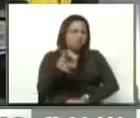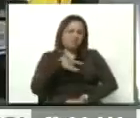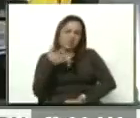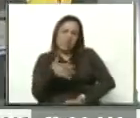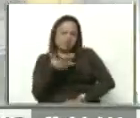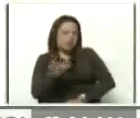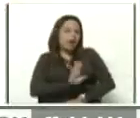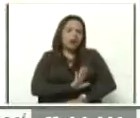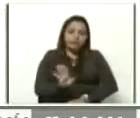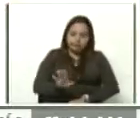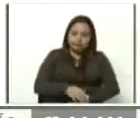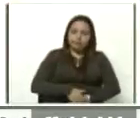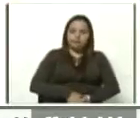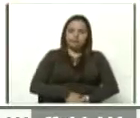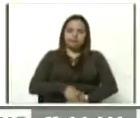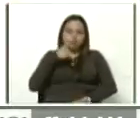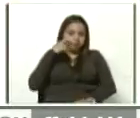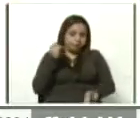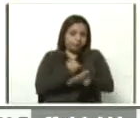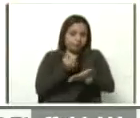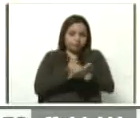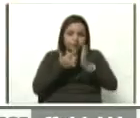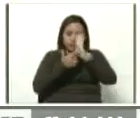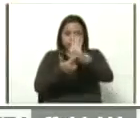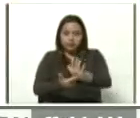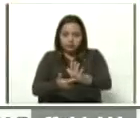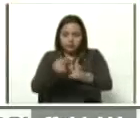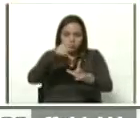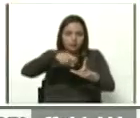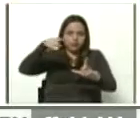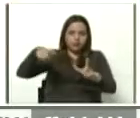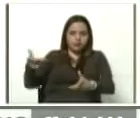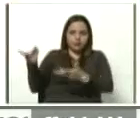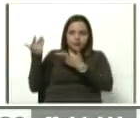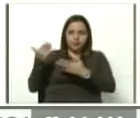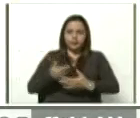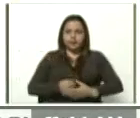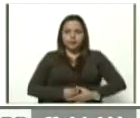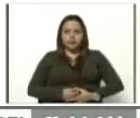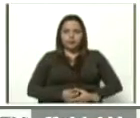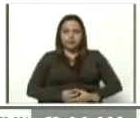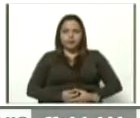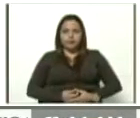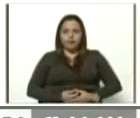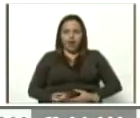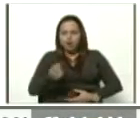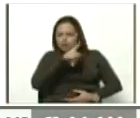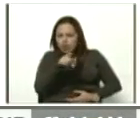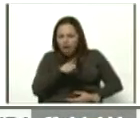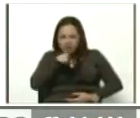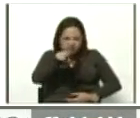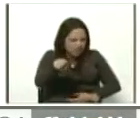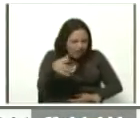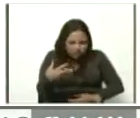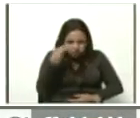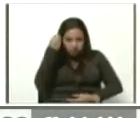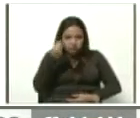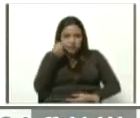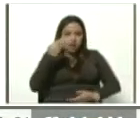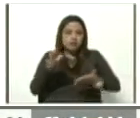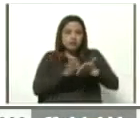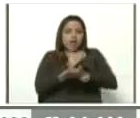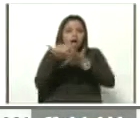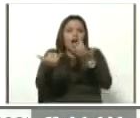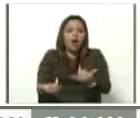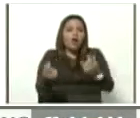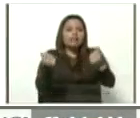Bueno, vamos a ver, ahí está. Este estudio que hace Interlace, la siguiente lámina, y vamos a leer, fíjense ustedes, dice así, ¿cómo calificaría usted la actual